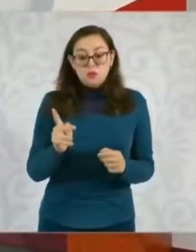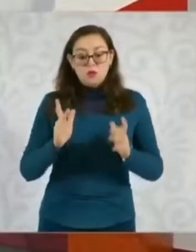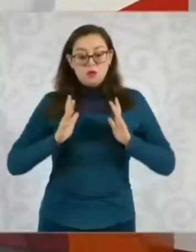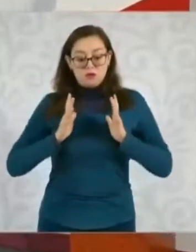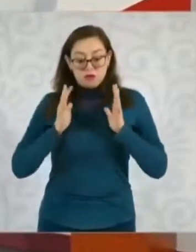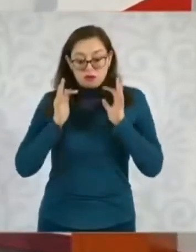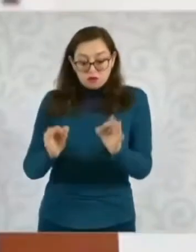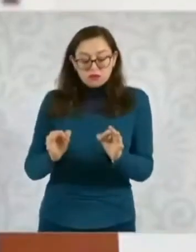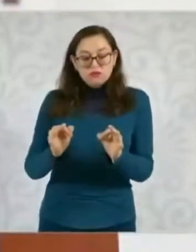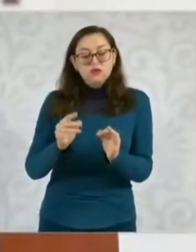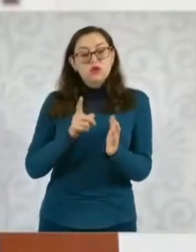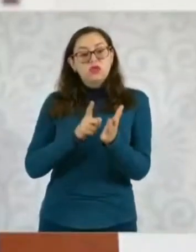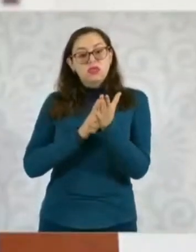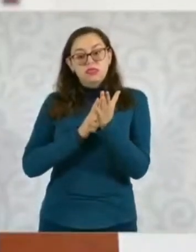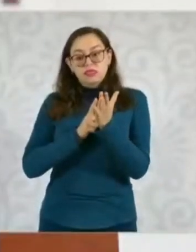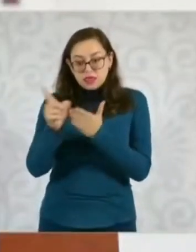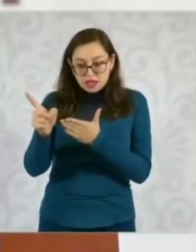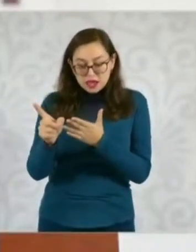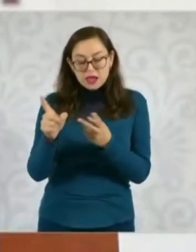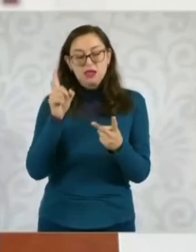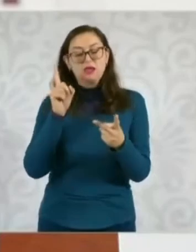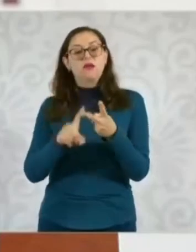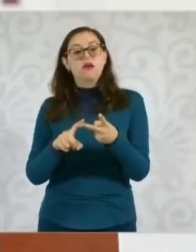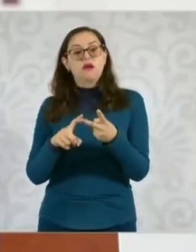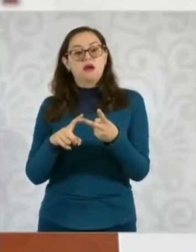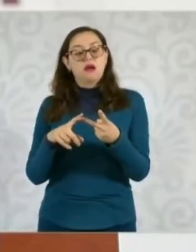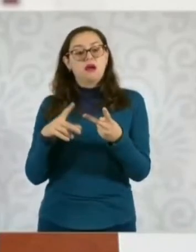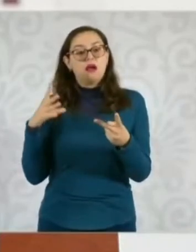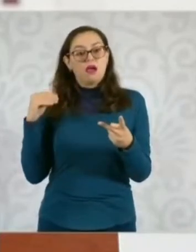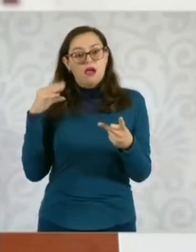originarios y a los afromexicanos,